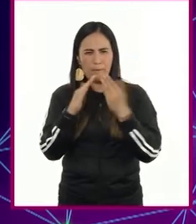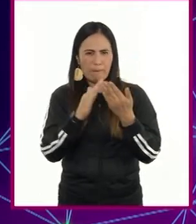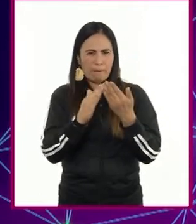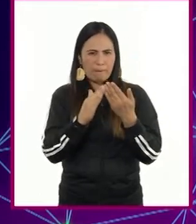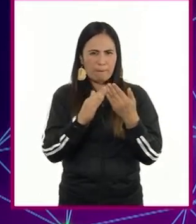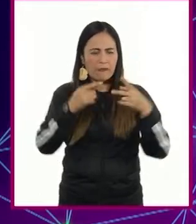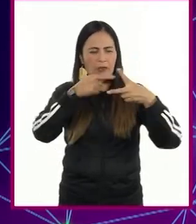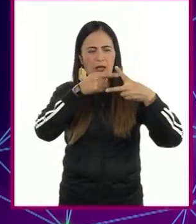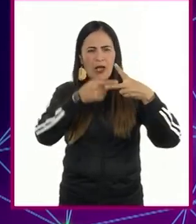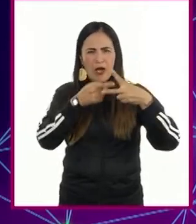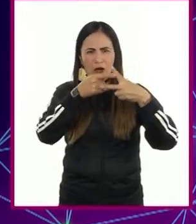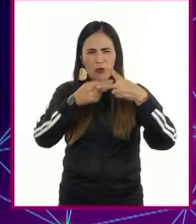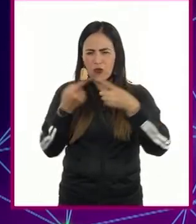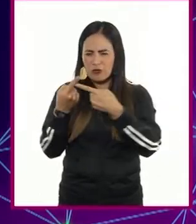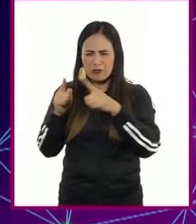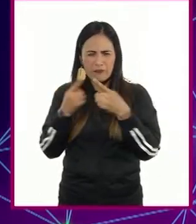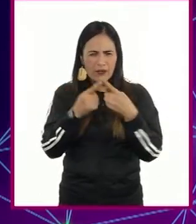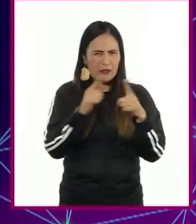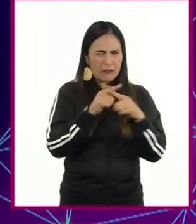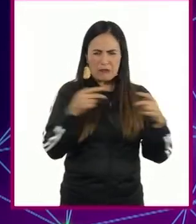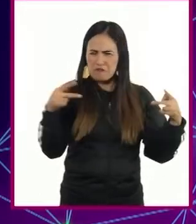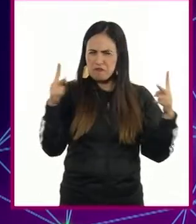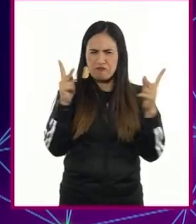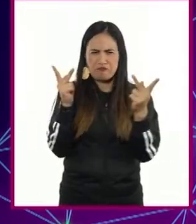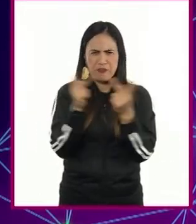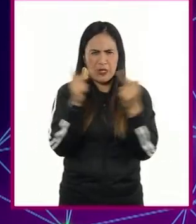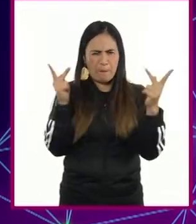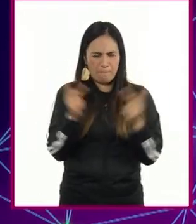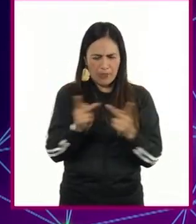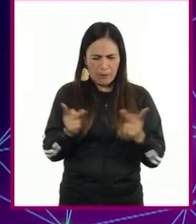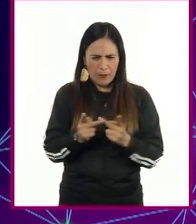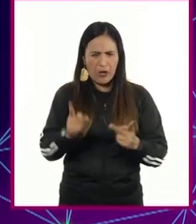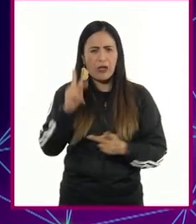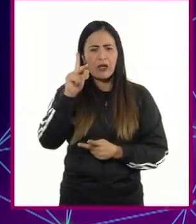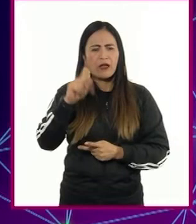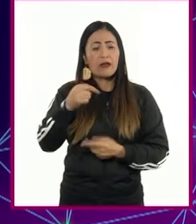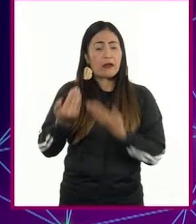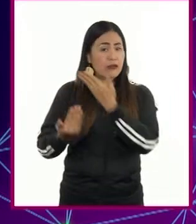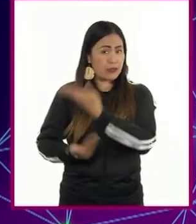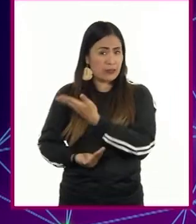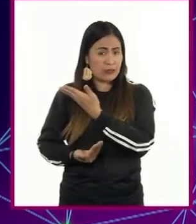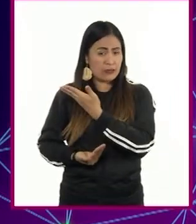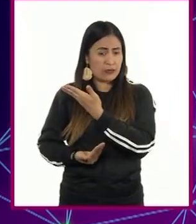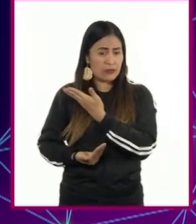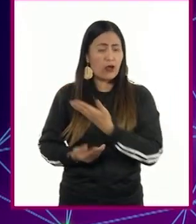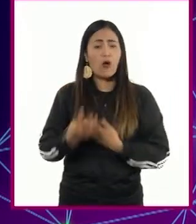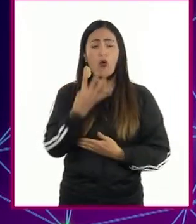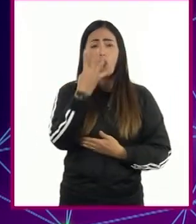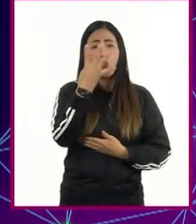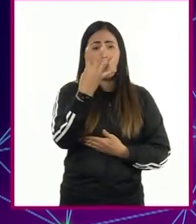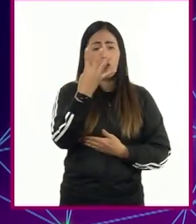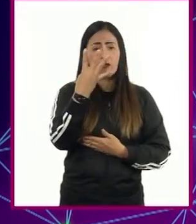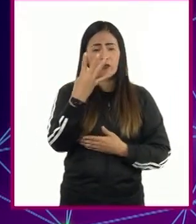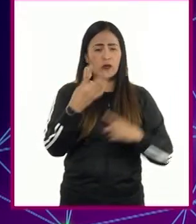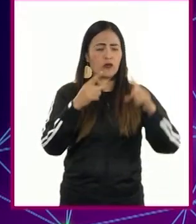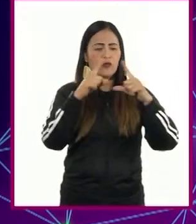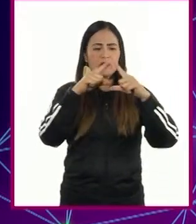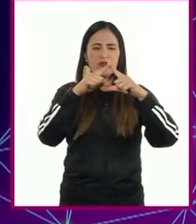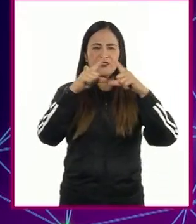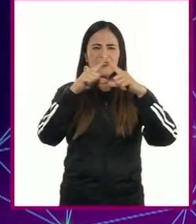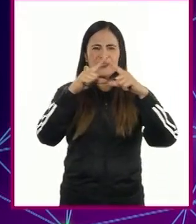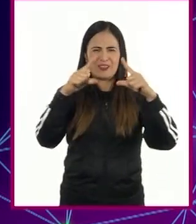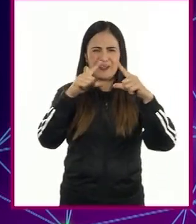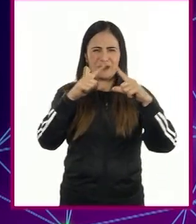aristas y ángulos son iguales. Por ejemplo, el tetraedro está formado por 4 triángulos equiláteros y